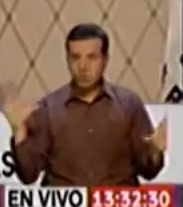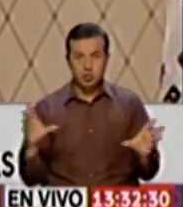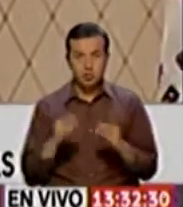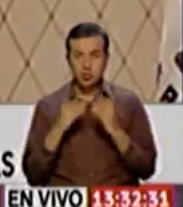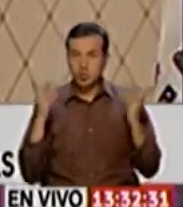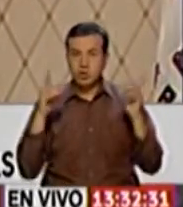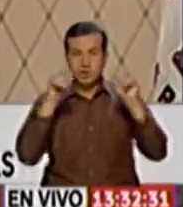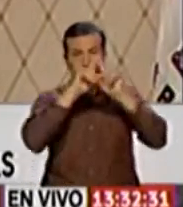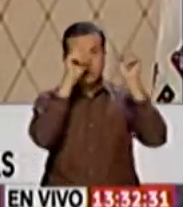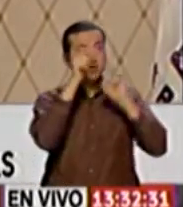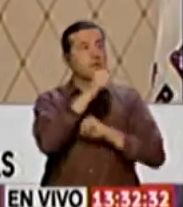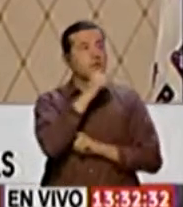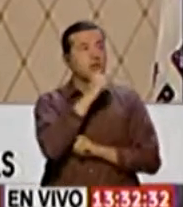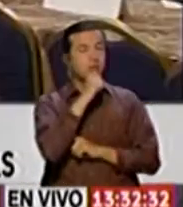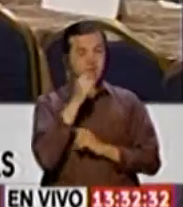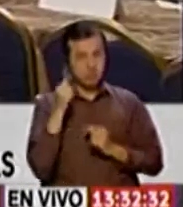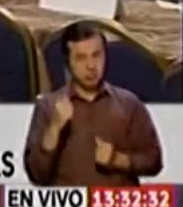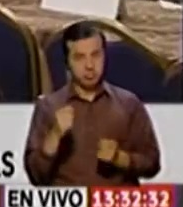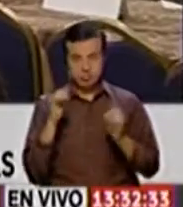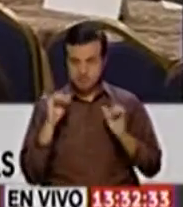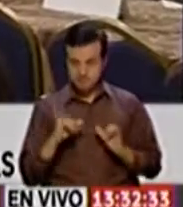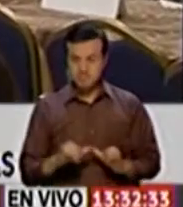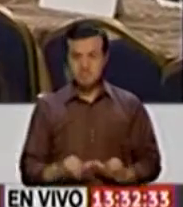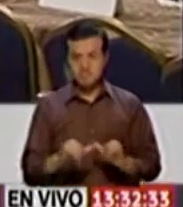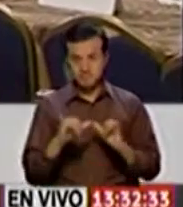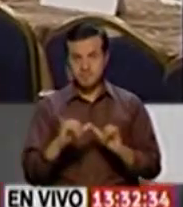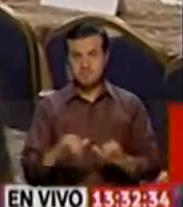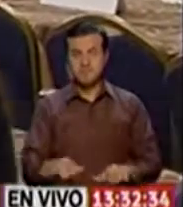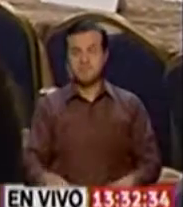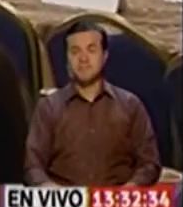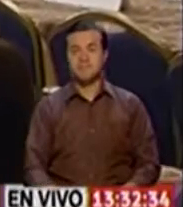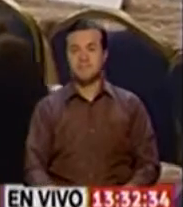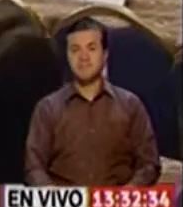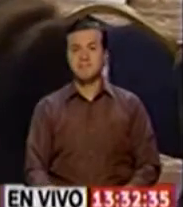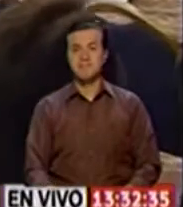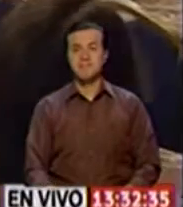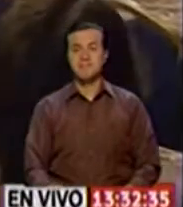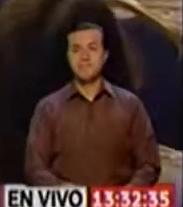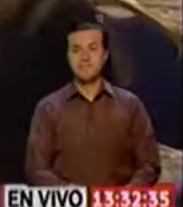el sector privado pueda hacer estas cosas. En Guayaquil, César Eduarte, Telediario.